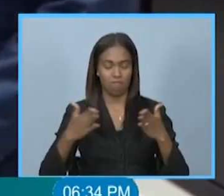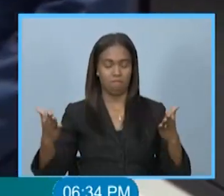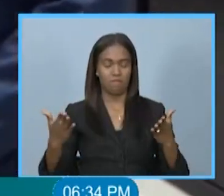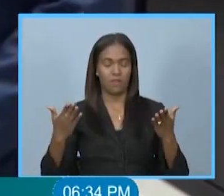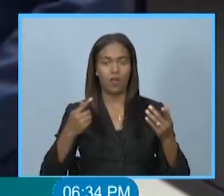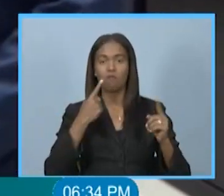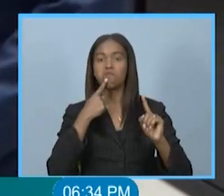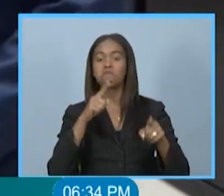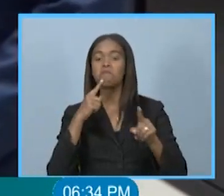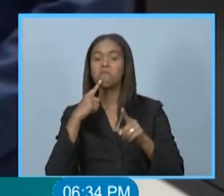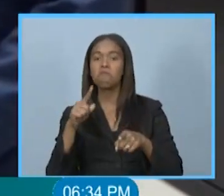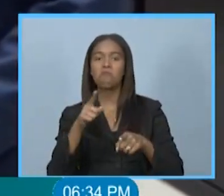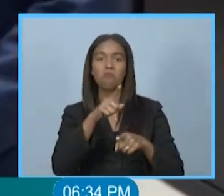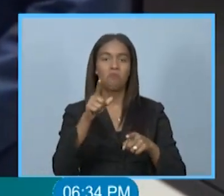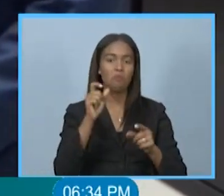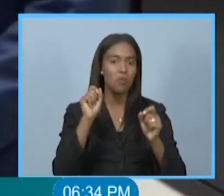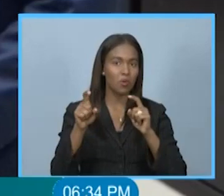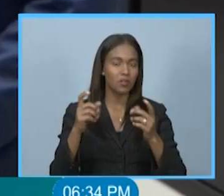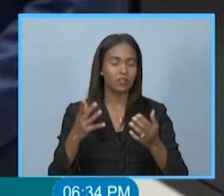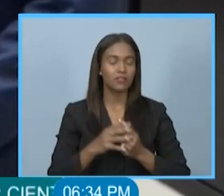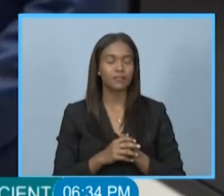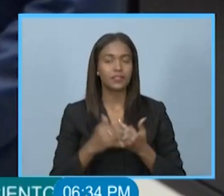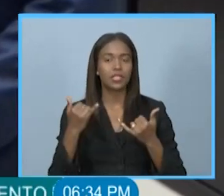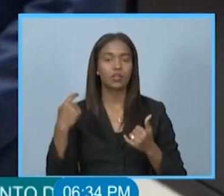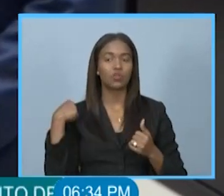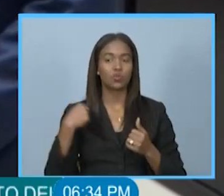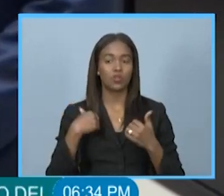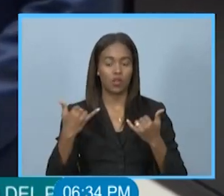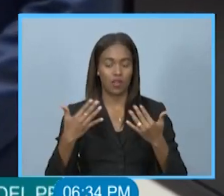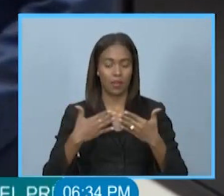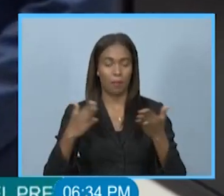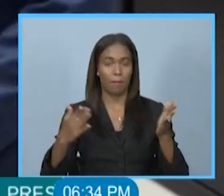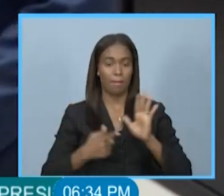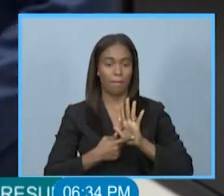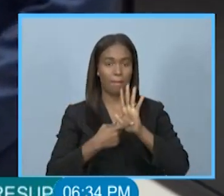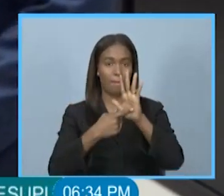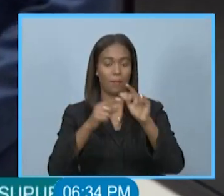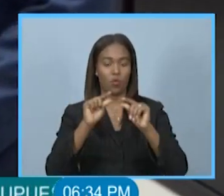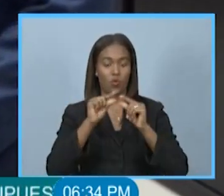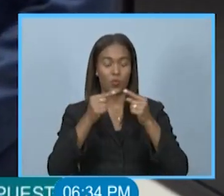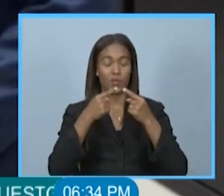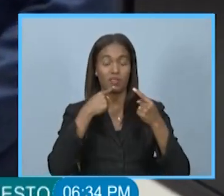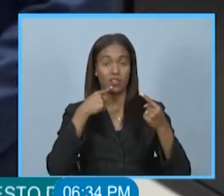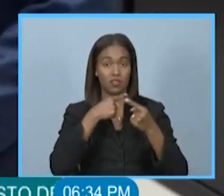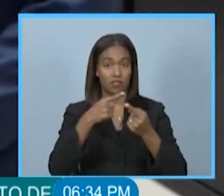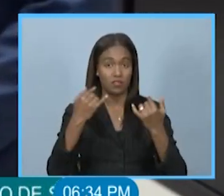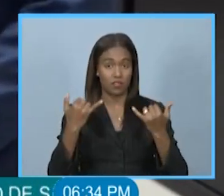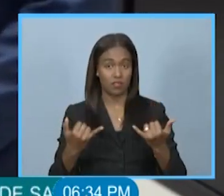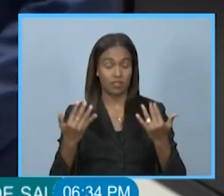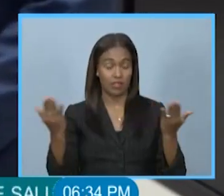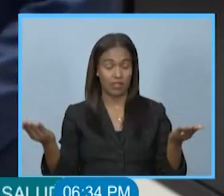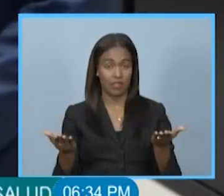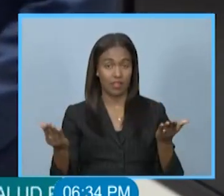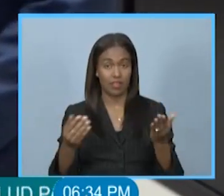contestar sus inquietudes bien estamos totalmente en vivo para central de noticias